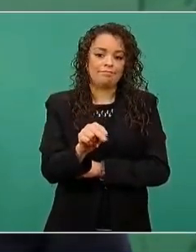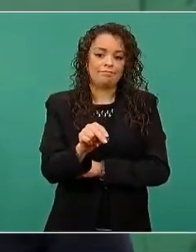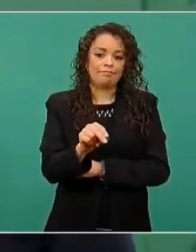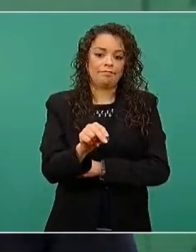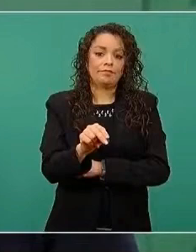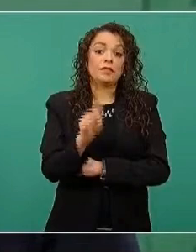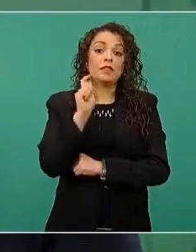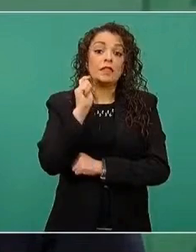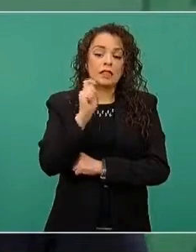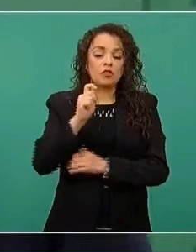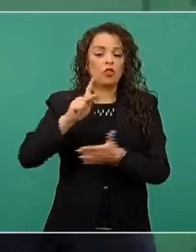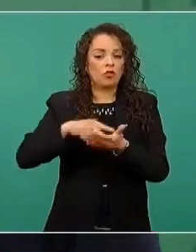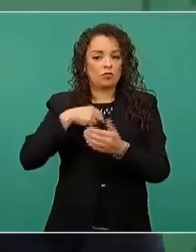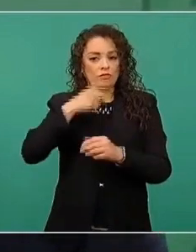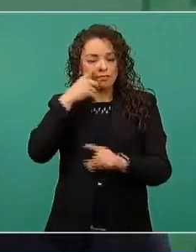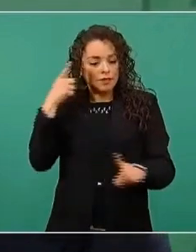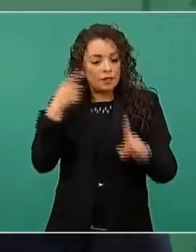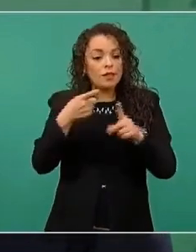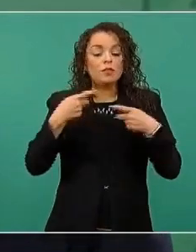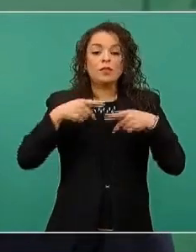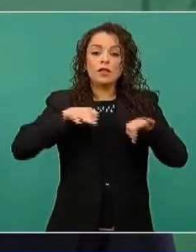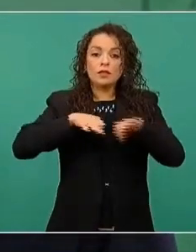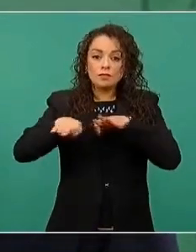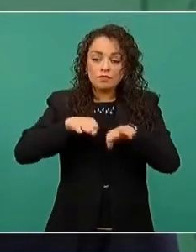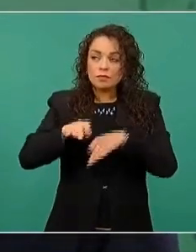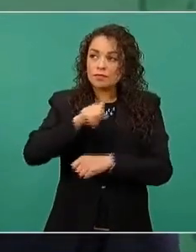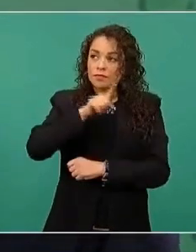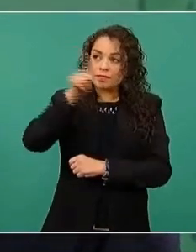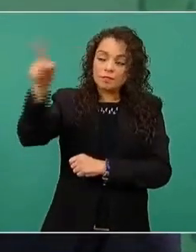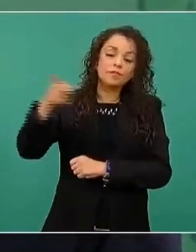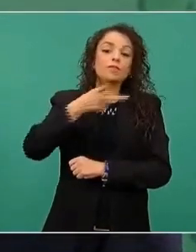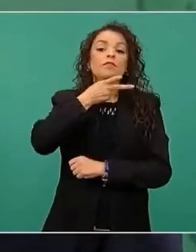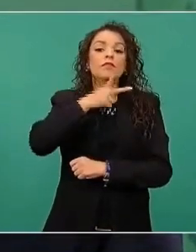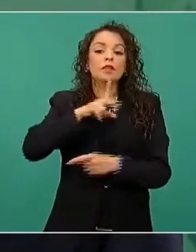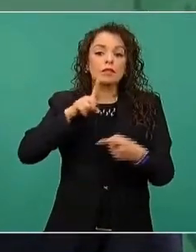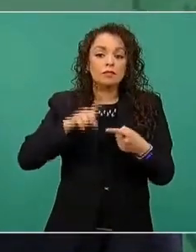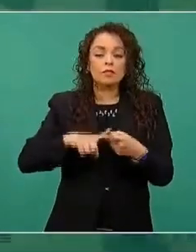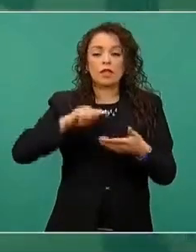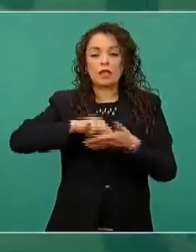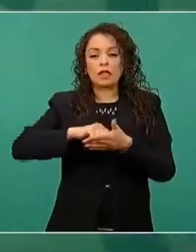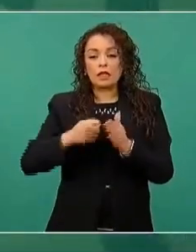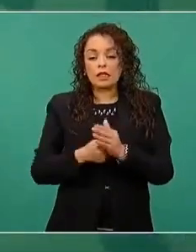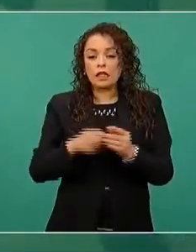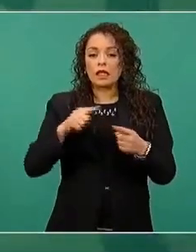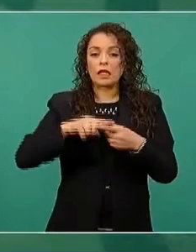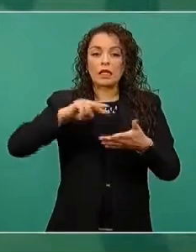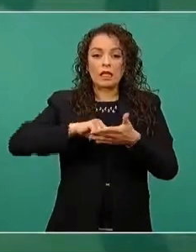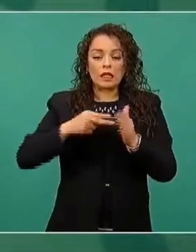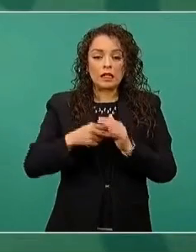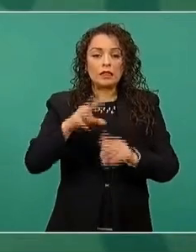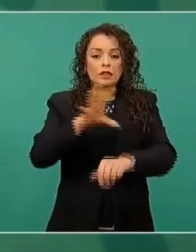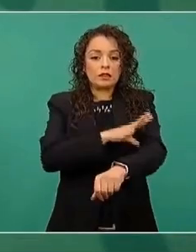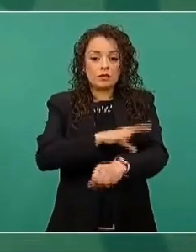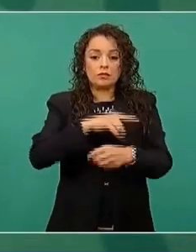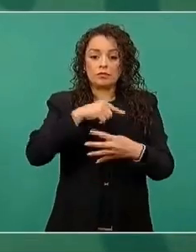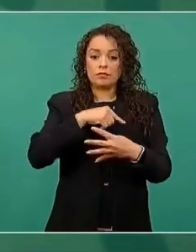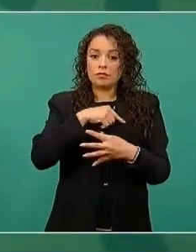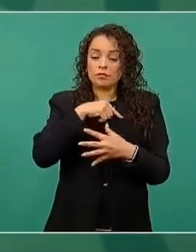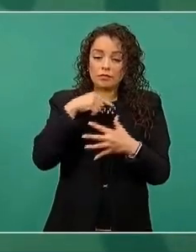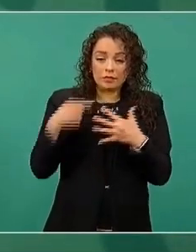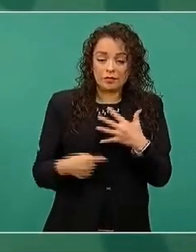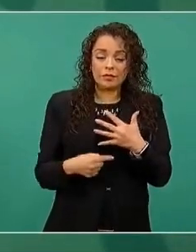trabajadores petroleros, con los técnicos electricistas, con los técnicos petroleros, es que estamos